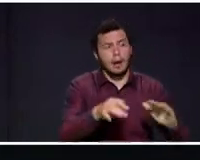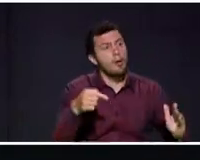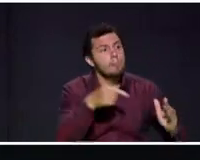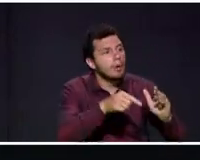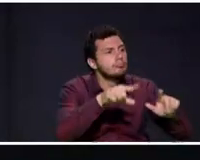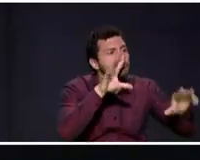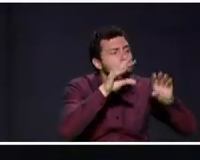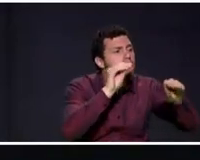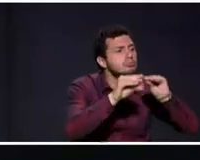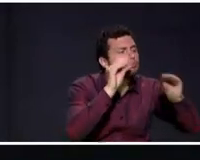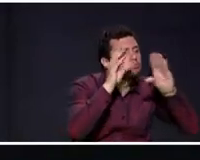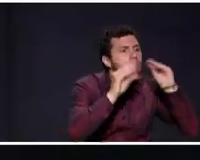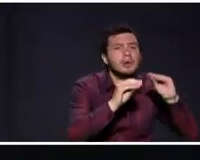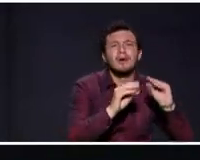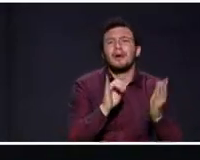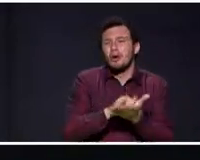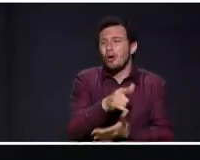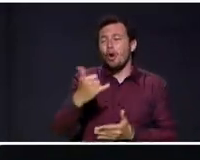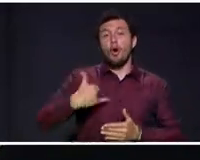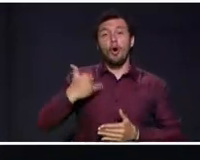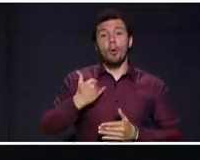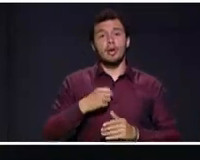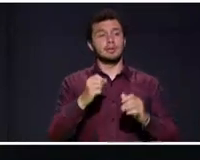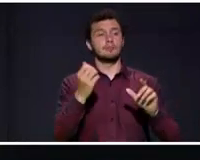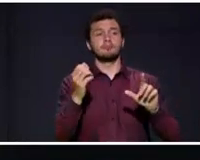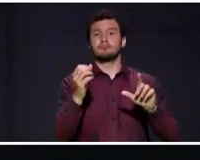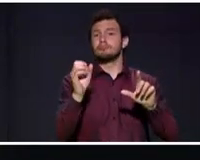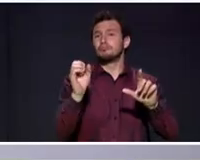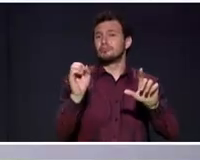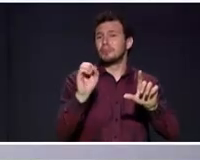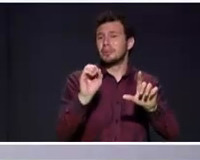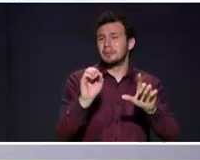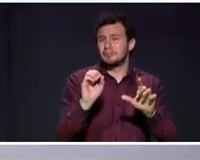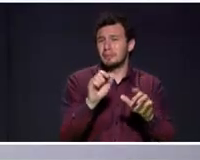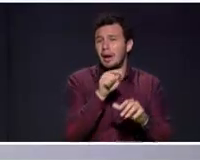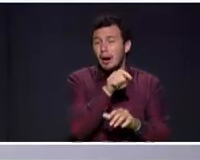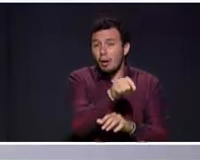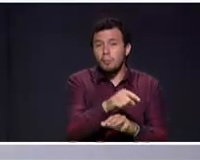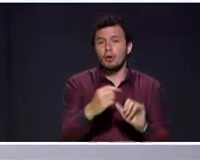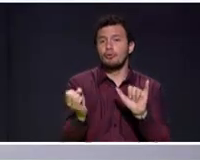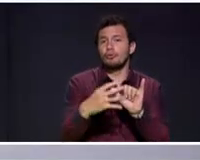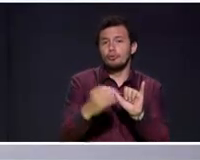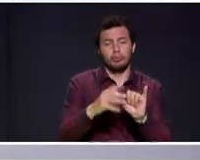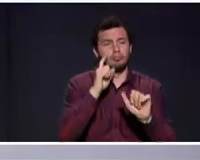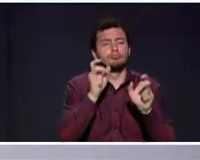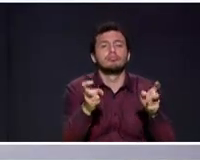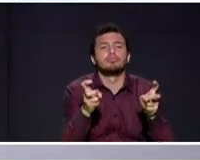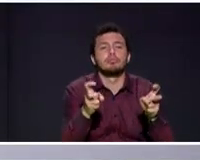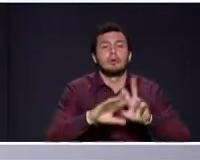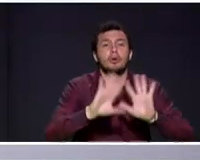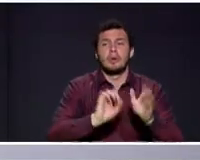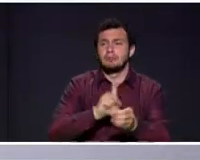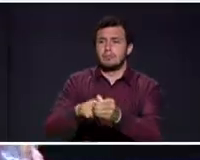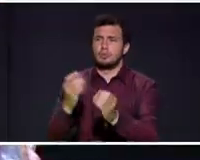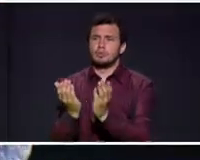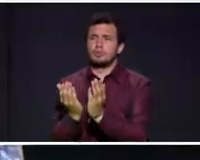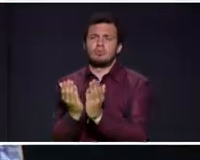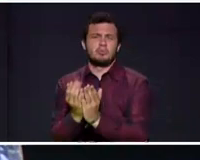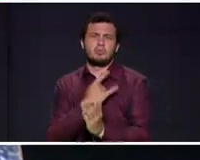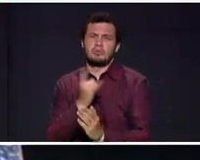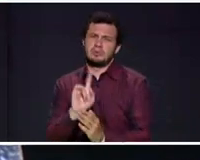un curso en youtube que ir a pagar una matrícula bien cara candidato juan camilo restrepo le escuchamos la cobertura de la educación superior